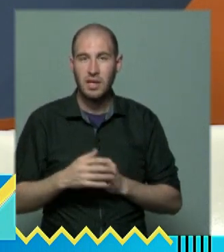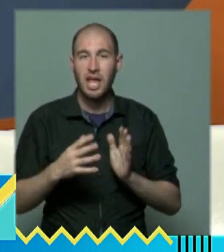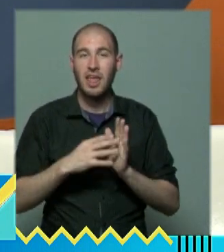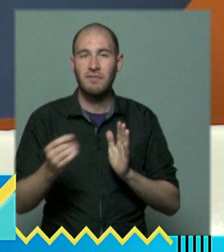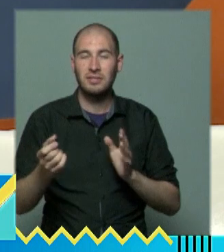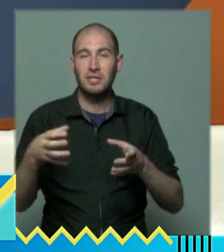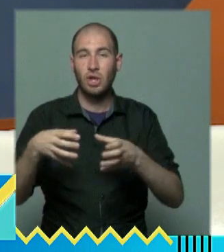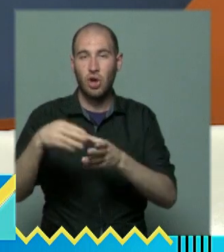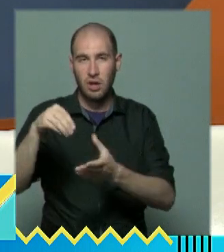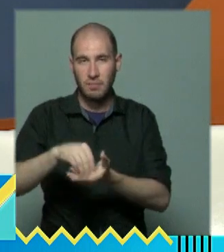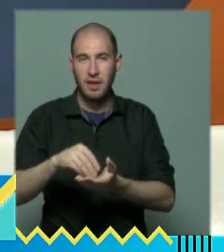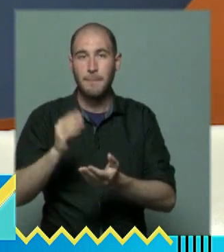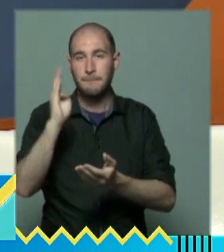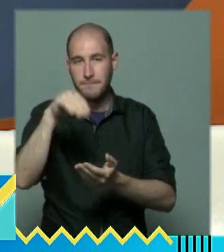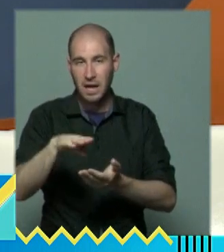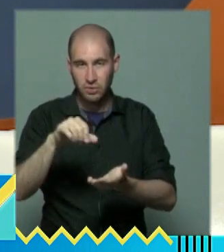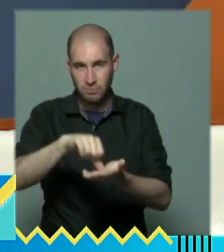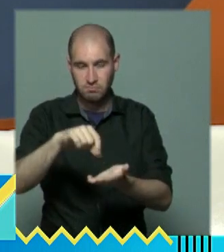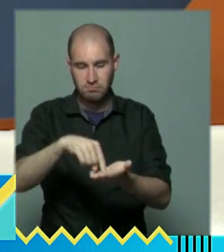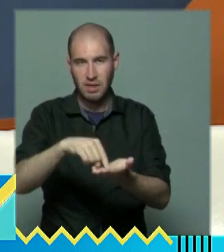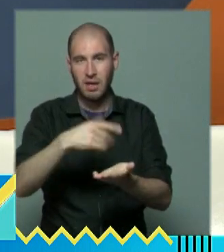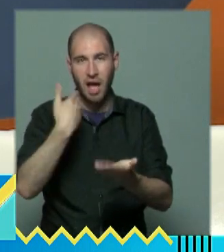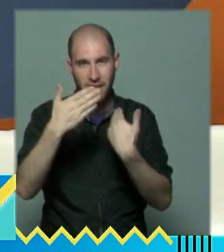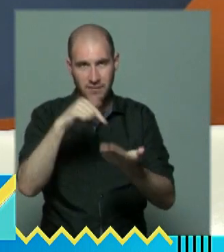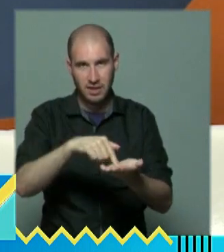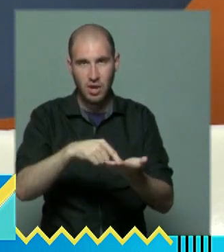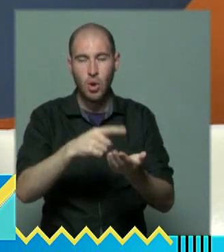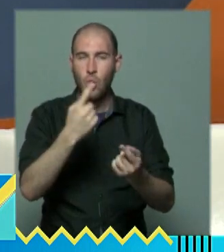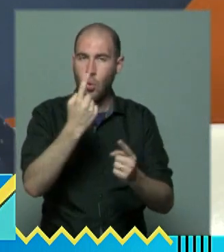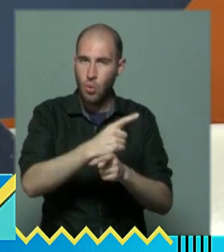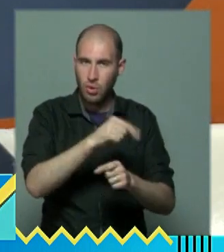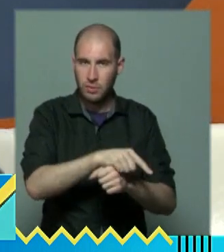de las cámaras bancarias que nosotros paritamos, que uno es